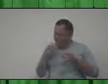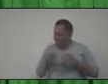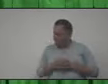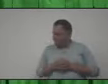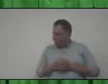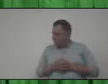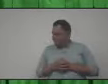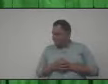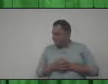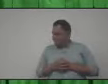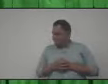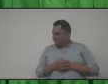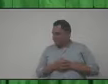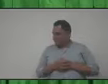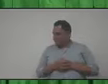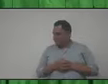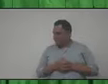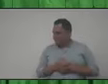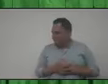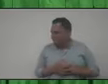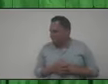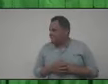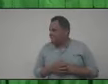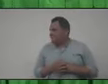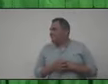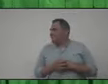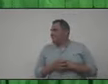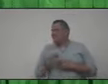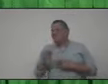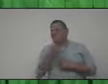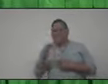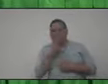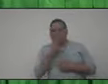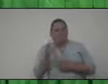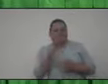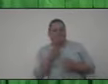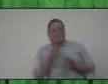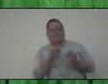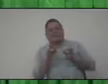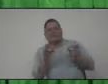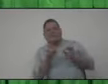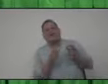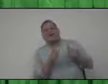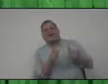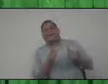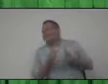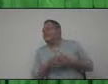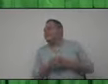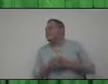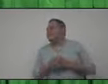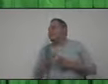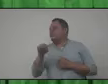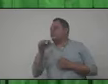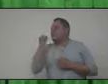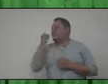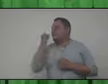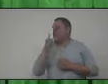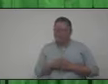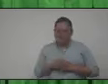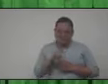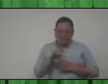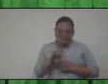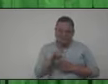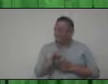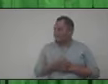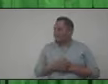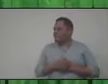so much to give me the opportunity to stay here. Okay, allá, perfecto. Digo, la doctora Nuria, yo le entendí. Y la